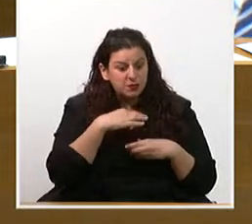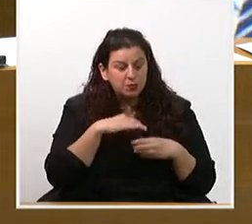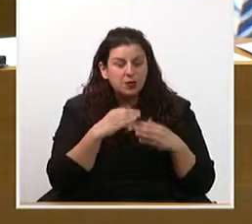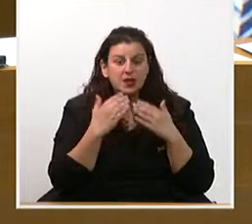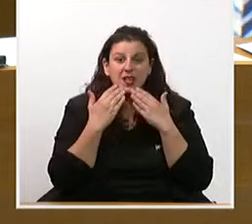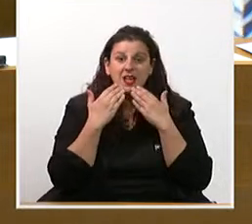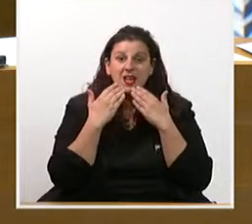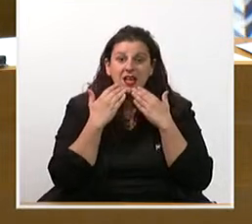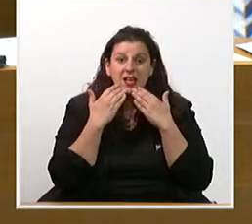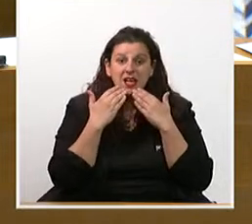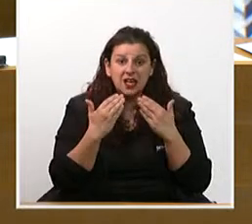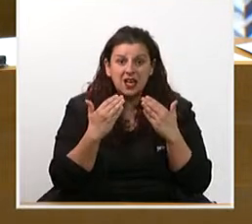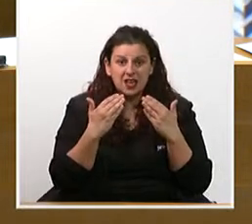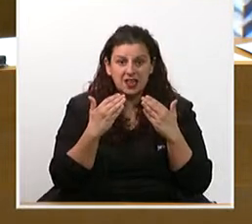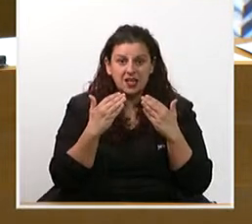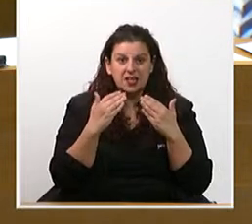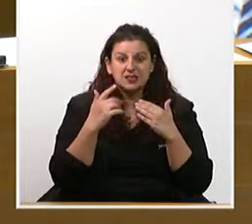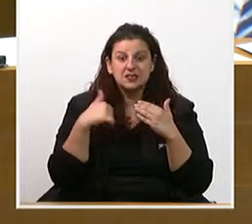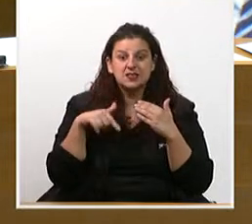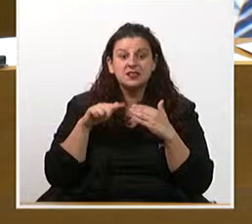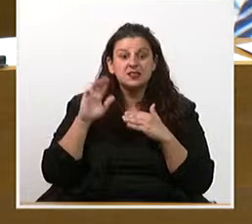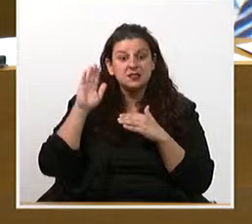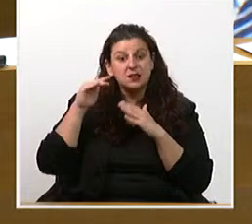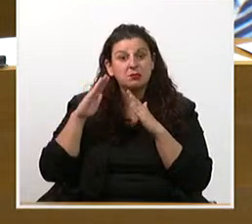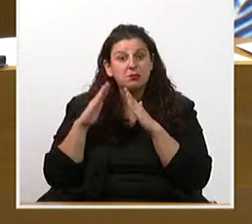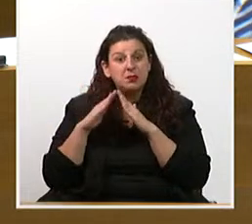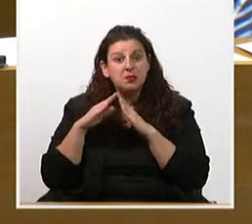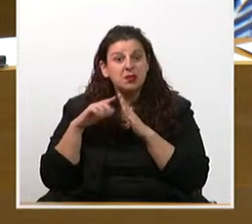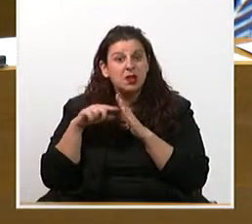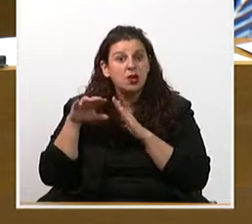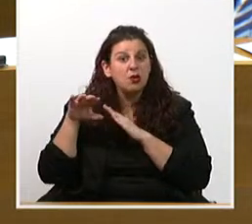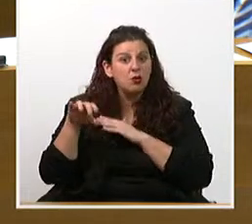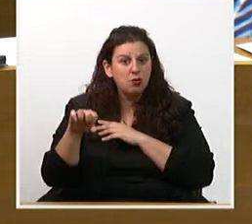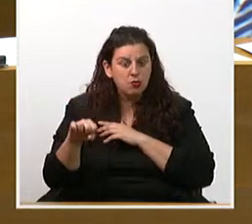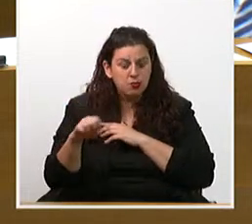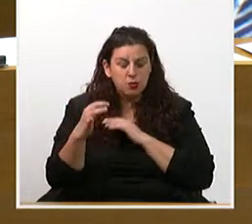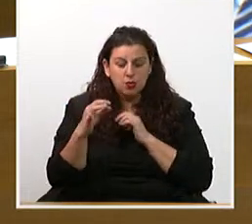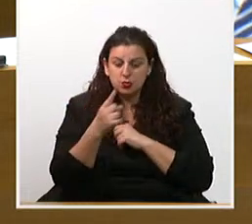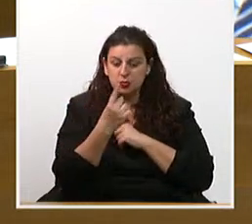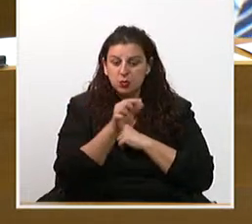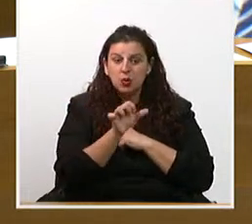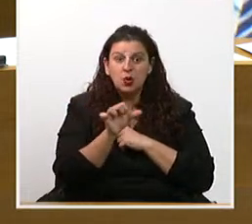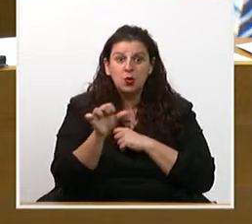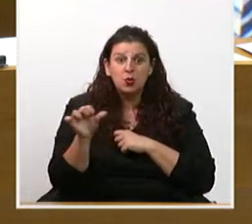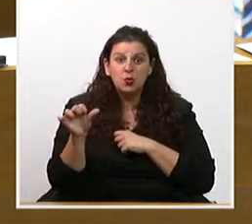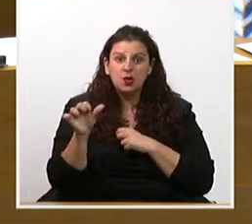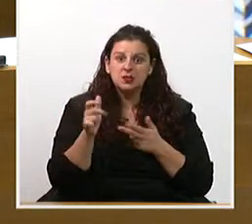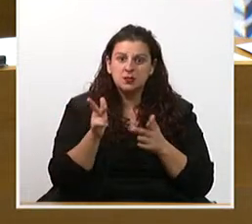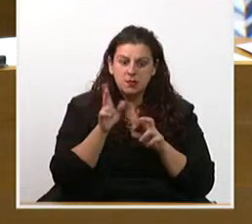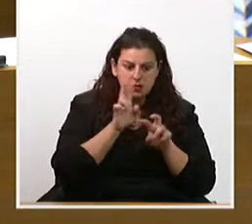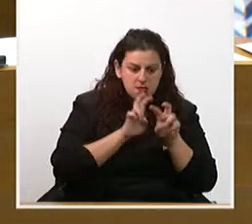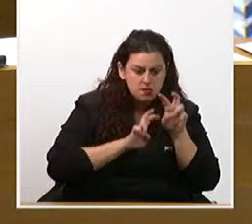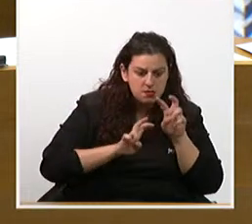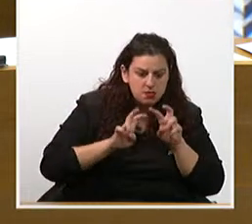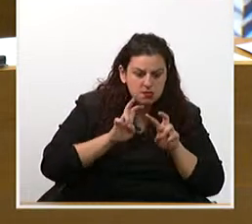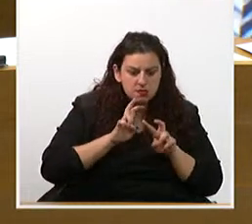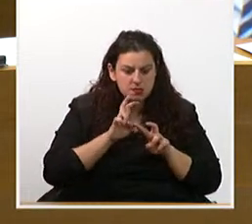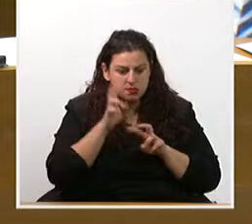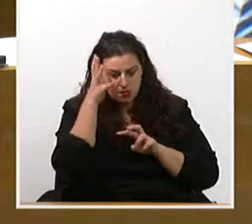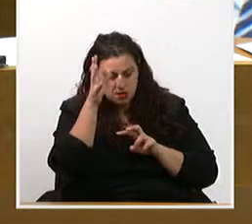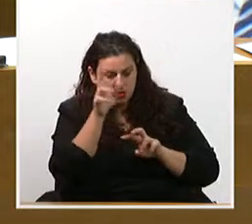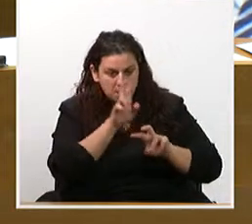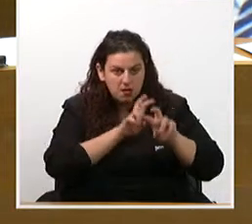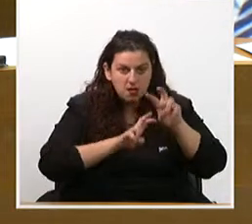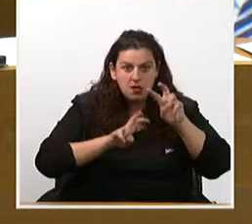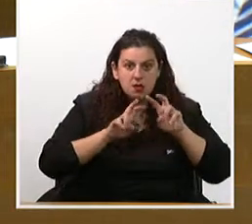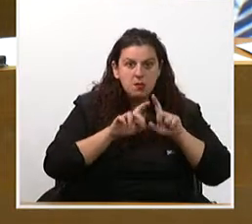que la señora alcaldesa compró esas viviendas Gracias a que llevan una semana eh habilitando esas viviendas para las familias familias